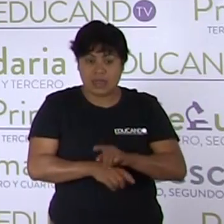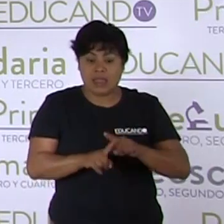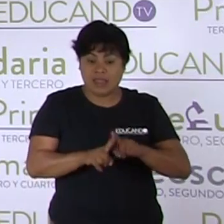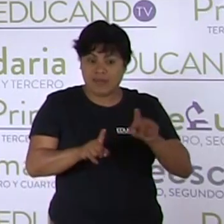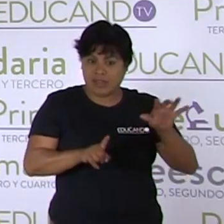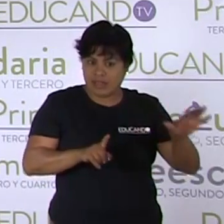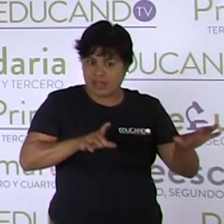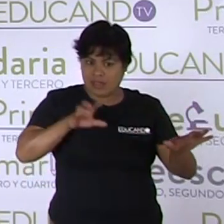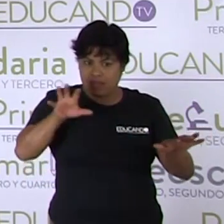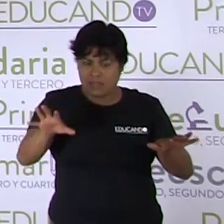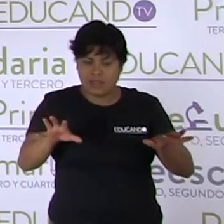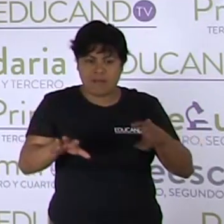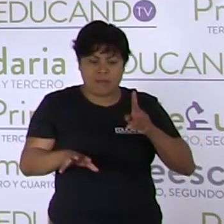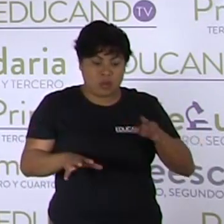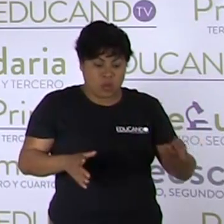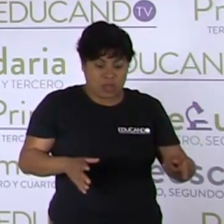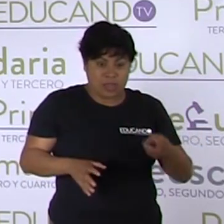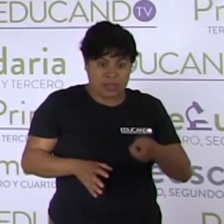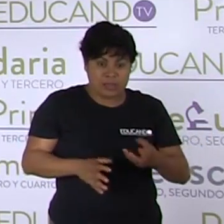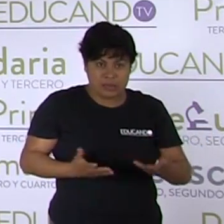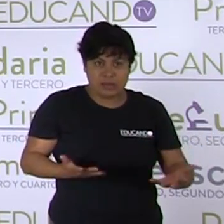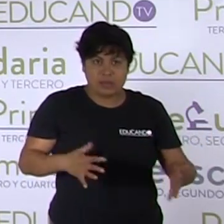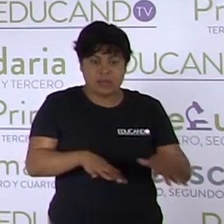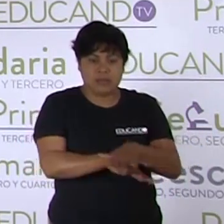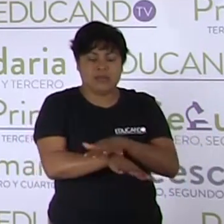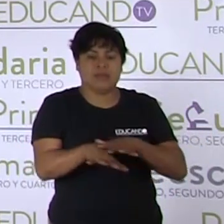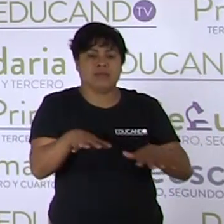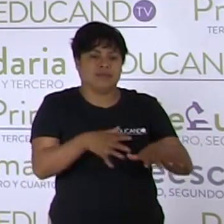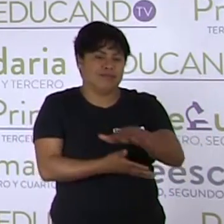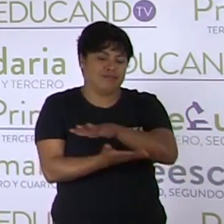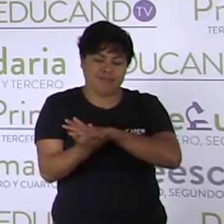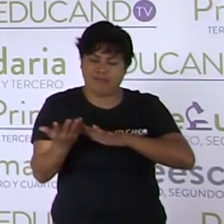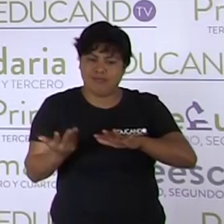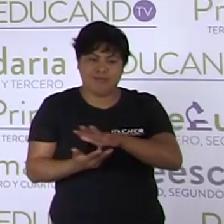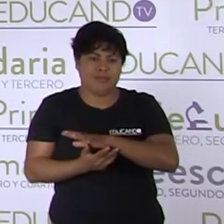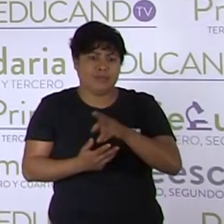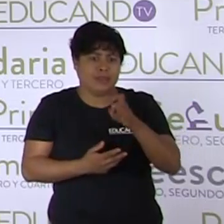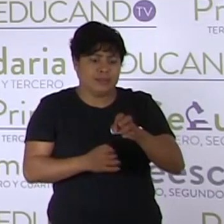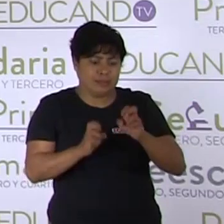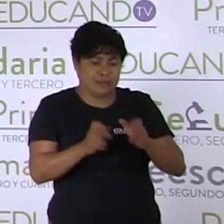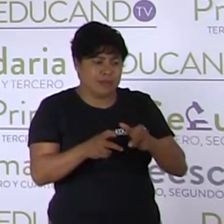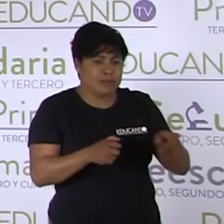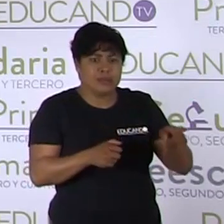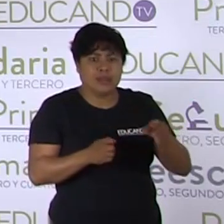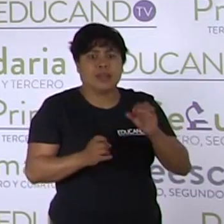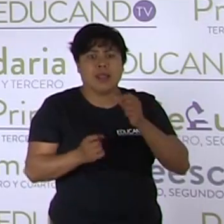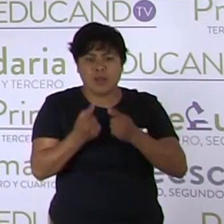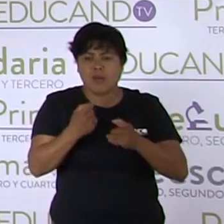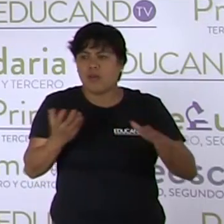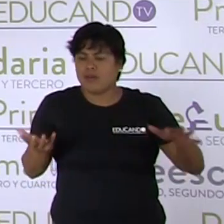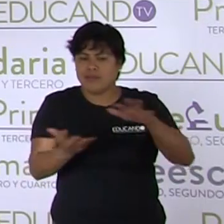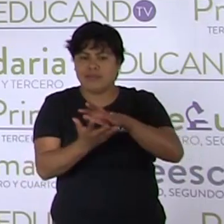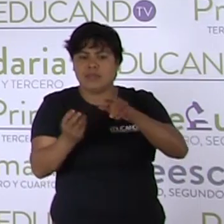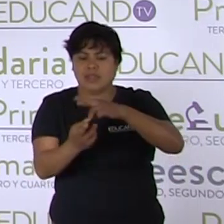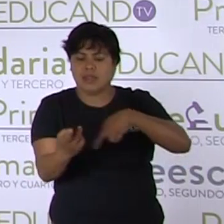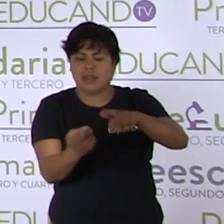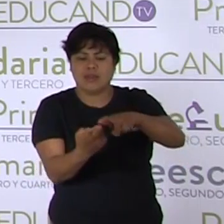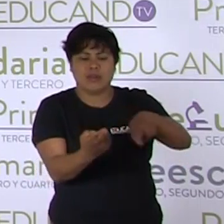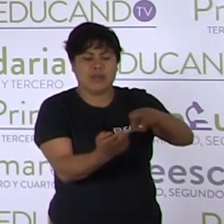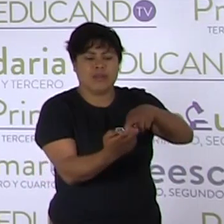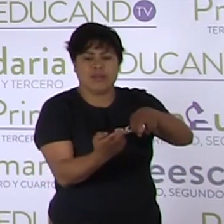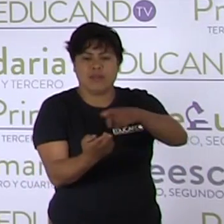pero Heraclio Cepeda nos está diciendo que no, incluso en Chiapas y algunas regiones seguramente, también